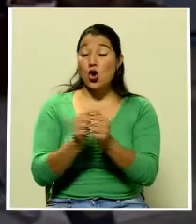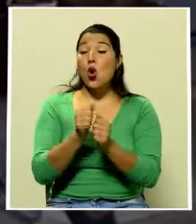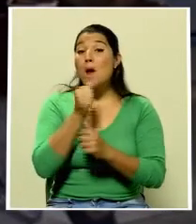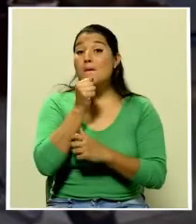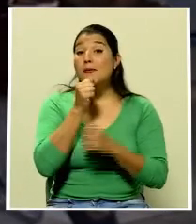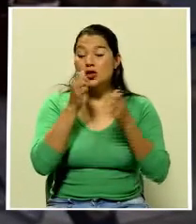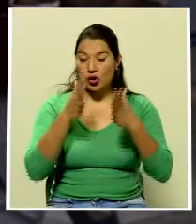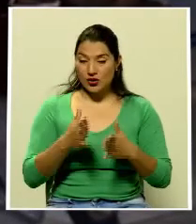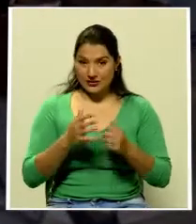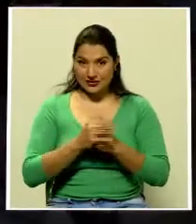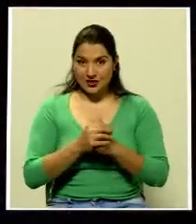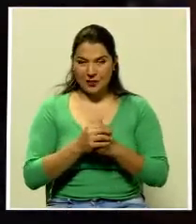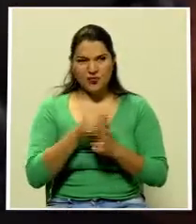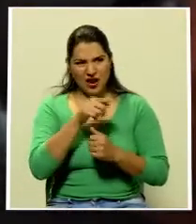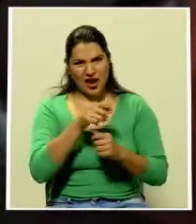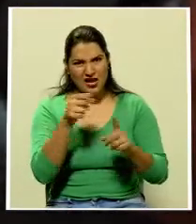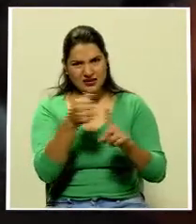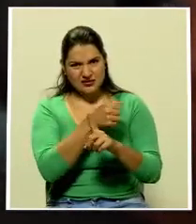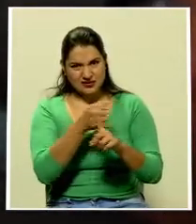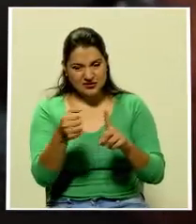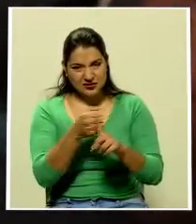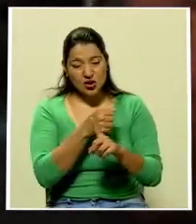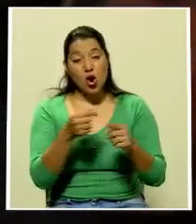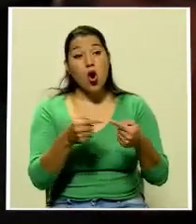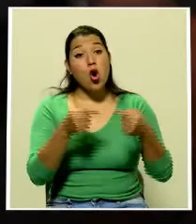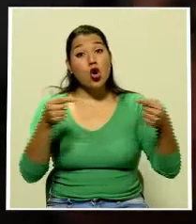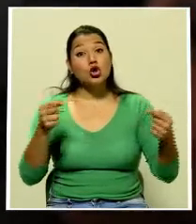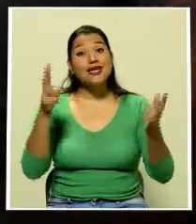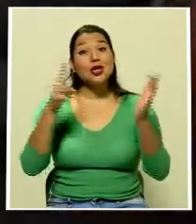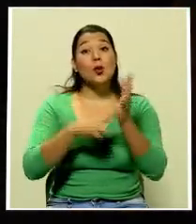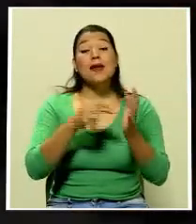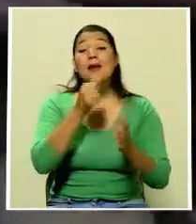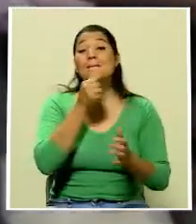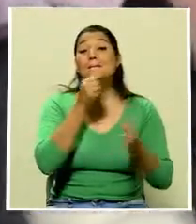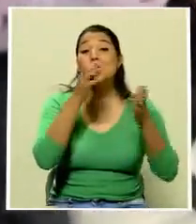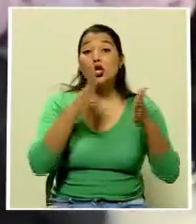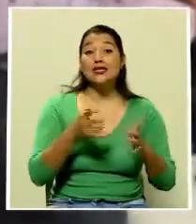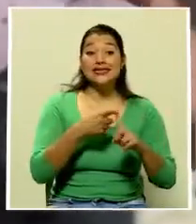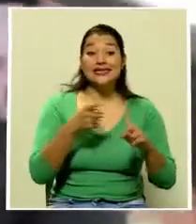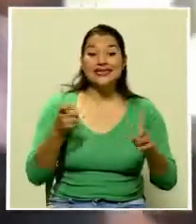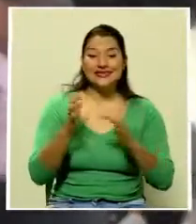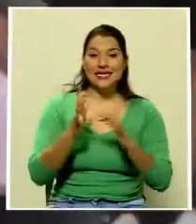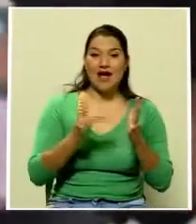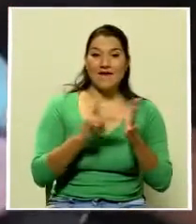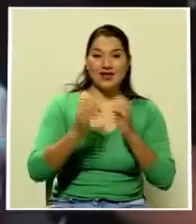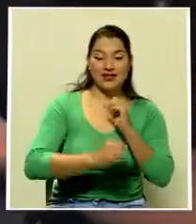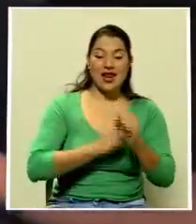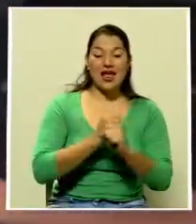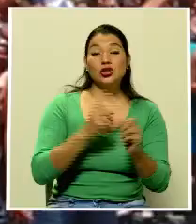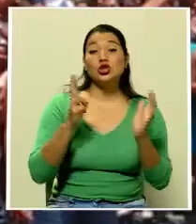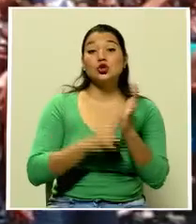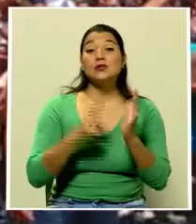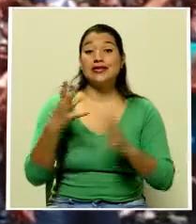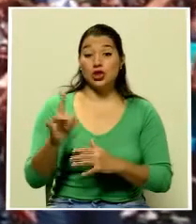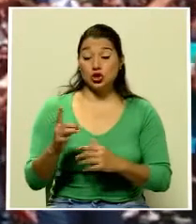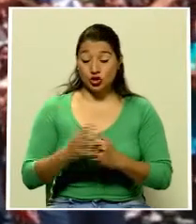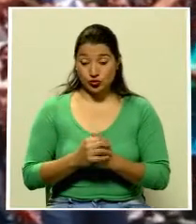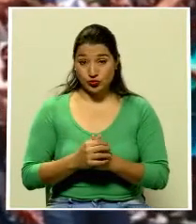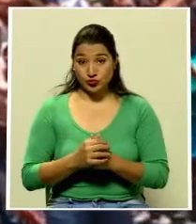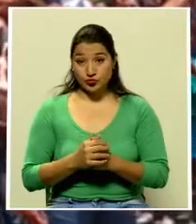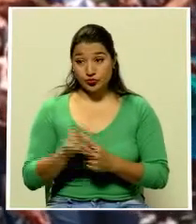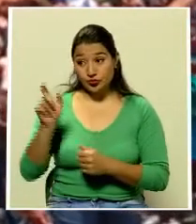este país agresión contra al menos 2.000 periodistas desde abril del 2018. Isabel